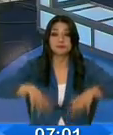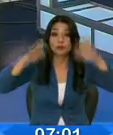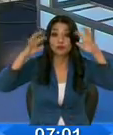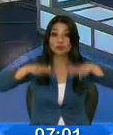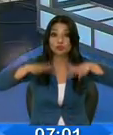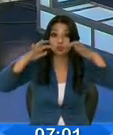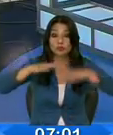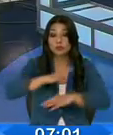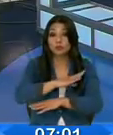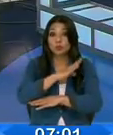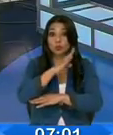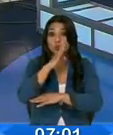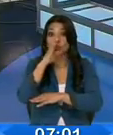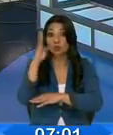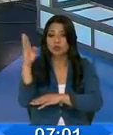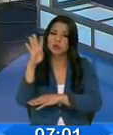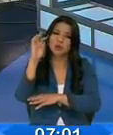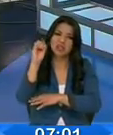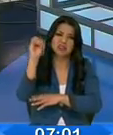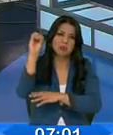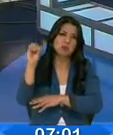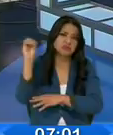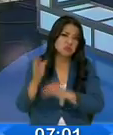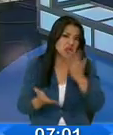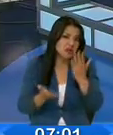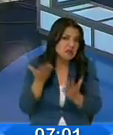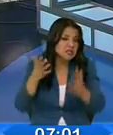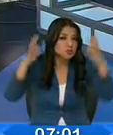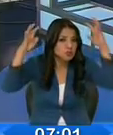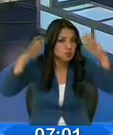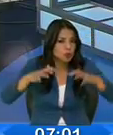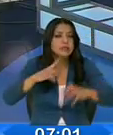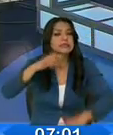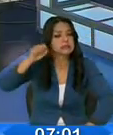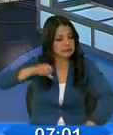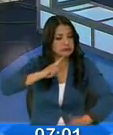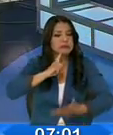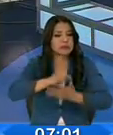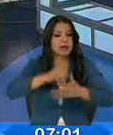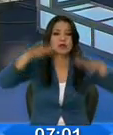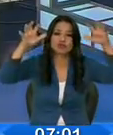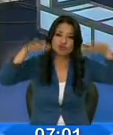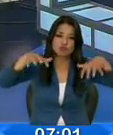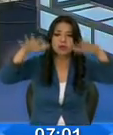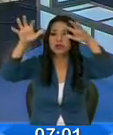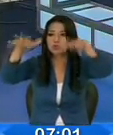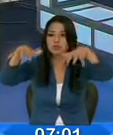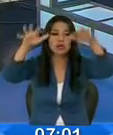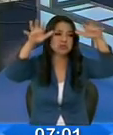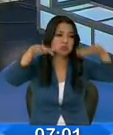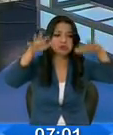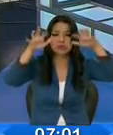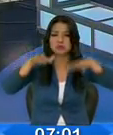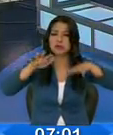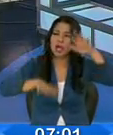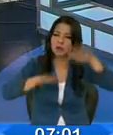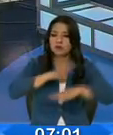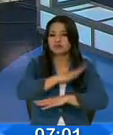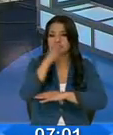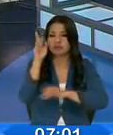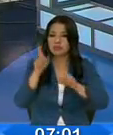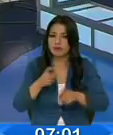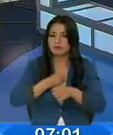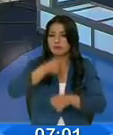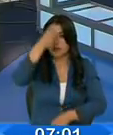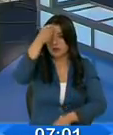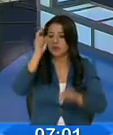la ciudad a lo largo del día es del 40 al 50%, lo que quiere decir que efectivamente tendremos pues chaparrones. Paraguas.